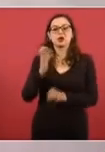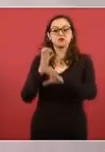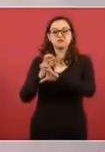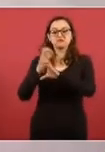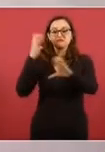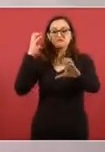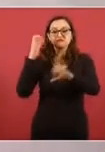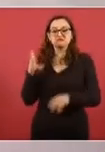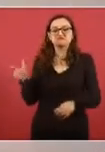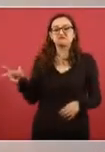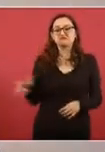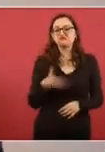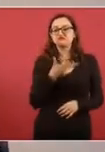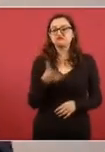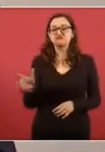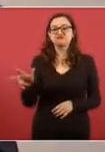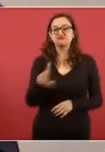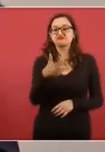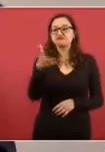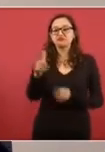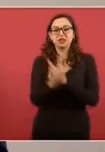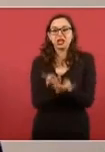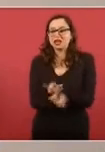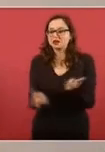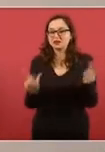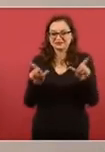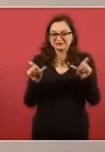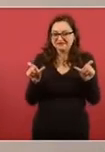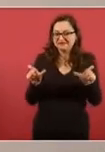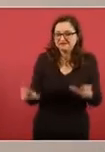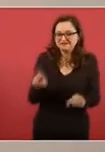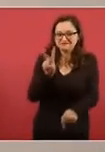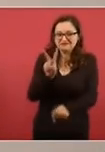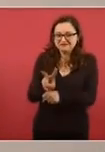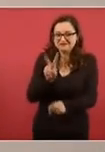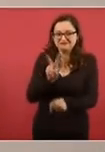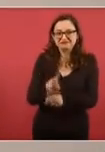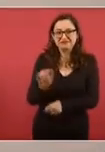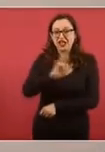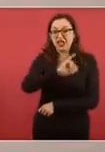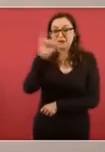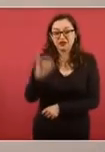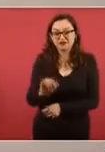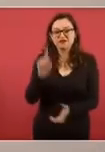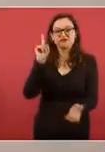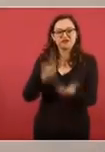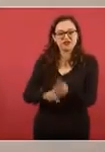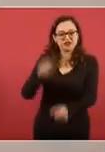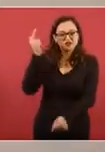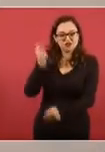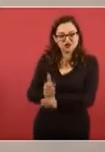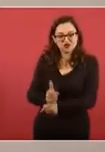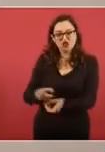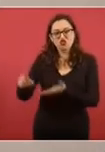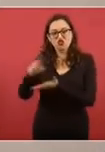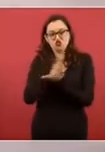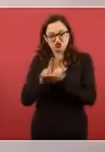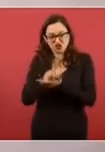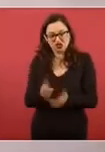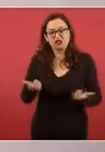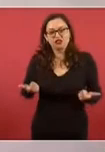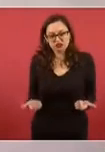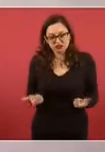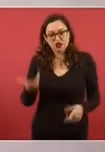Se confirma que los mandos militares de la región no realizaron acciones para la protección y búsqueda del soldado Julio